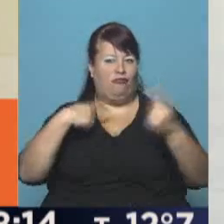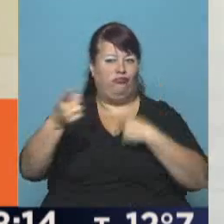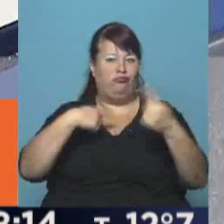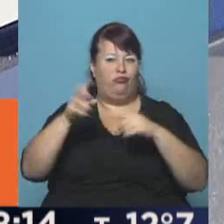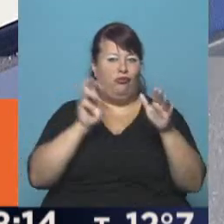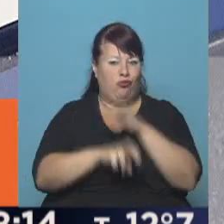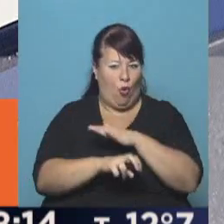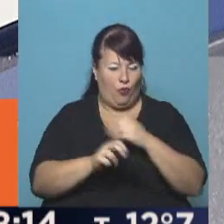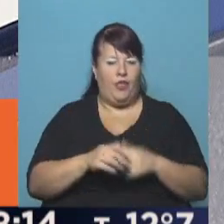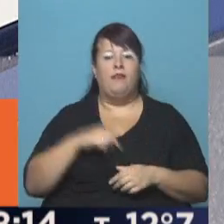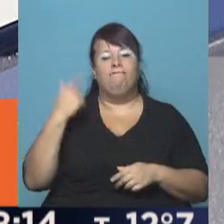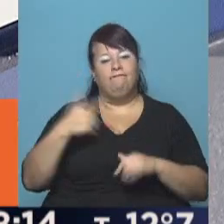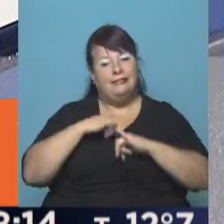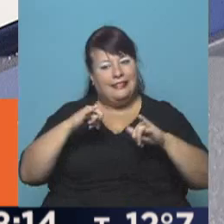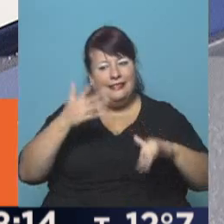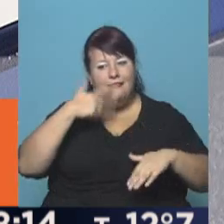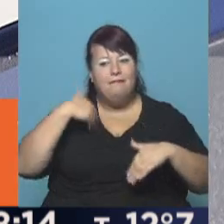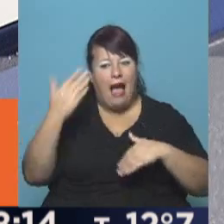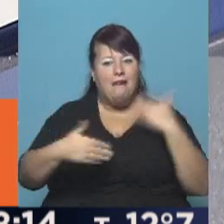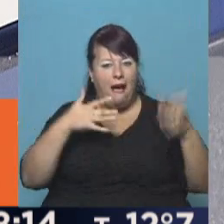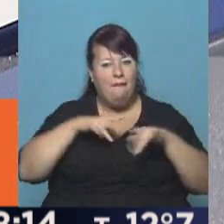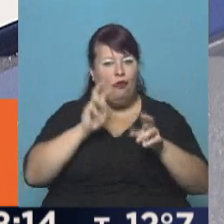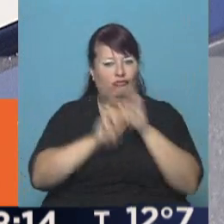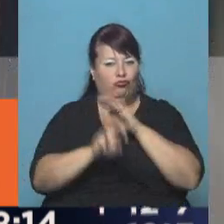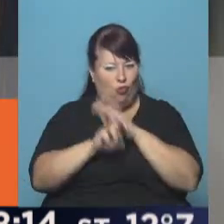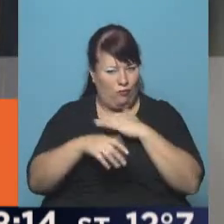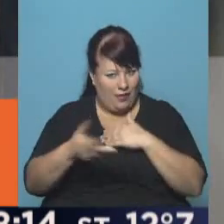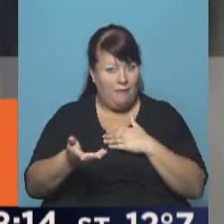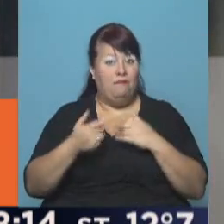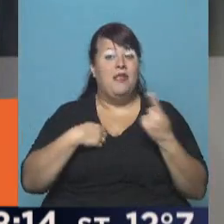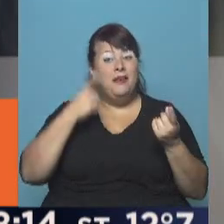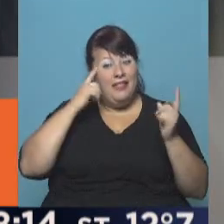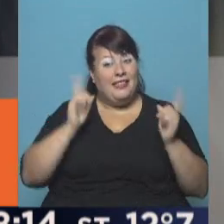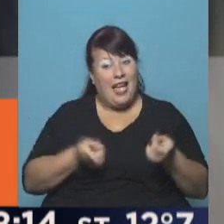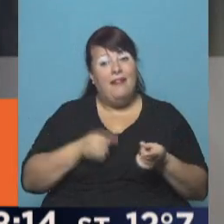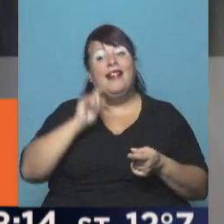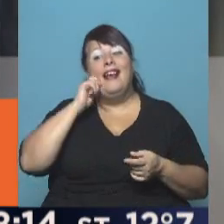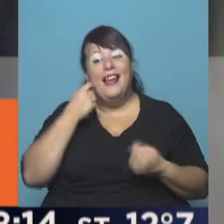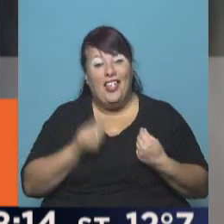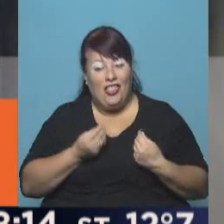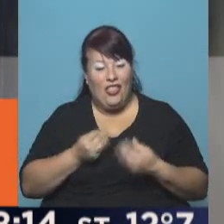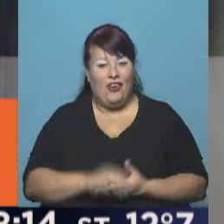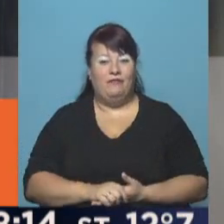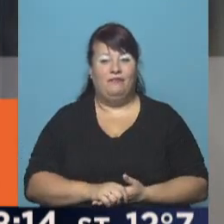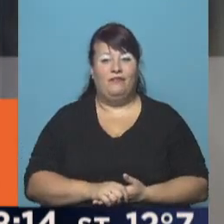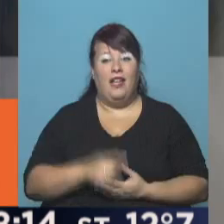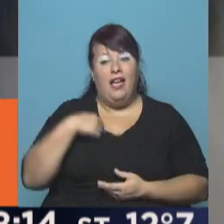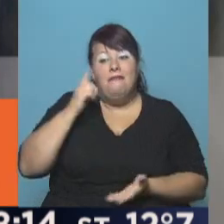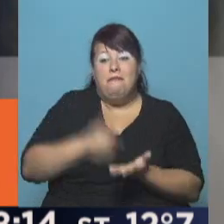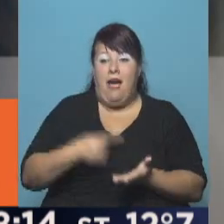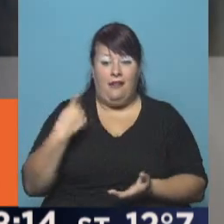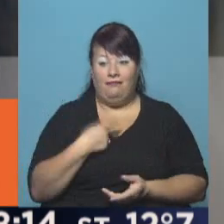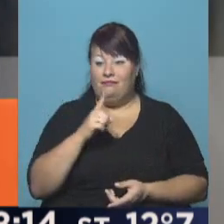usar el servicio del subte nosotros promovemos que más y más lo usen y creo que también el otro lindo es que no fue una decisión